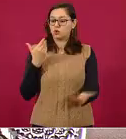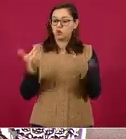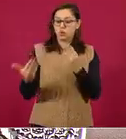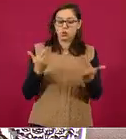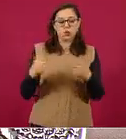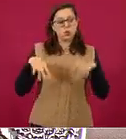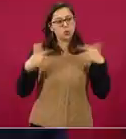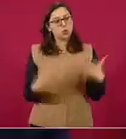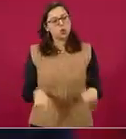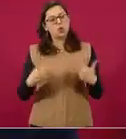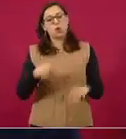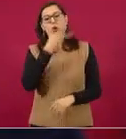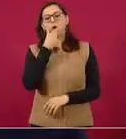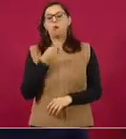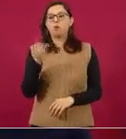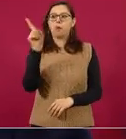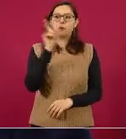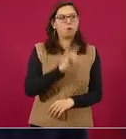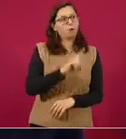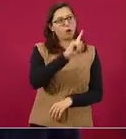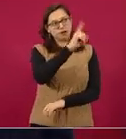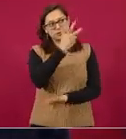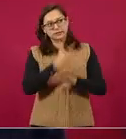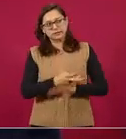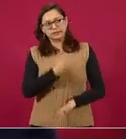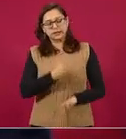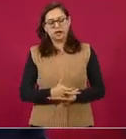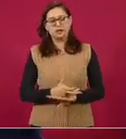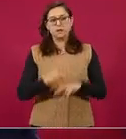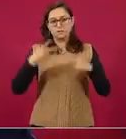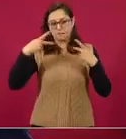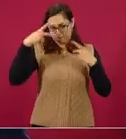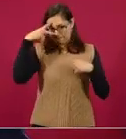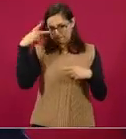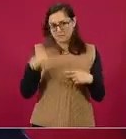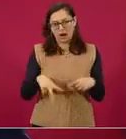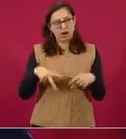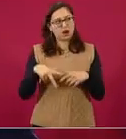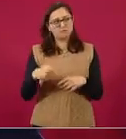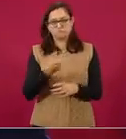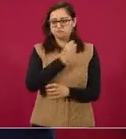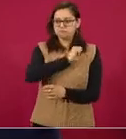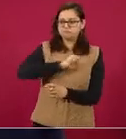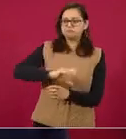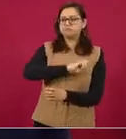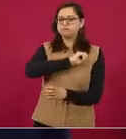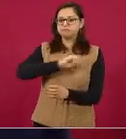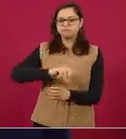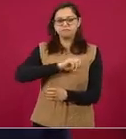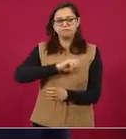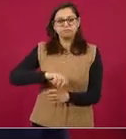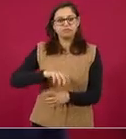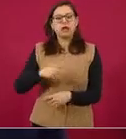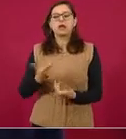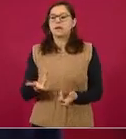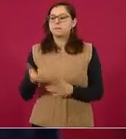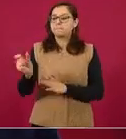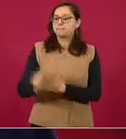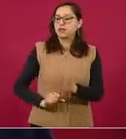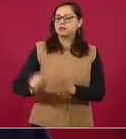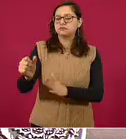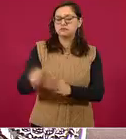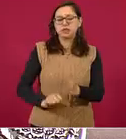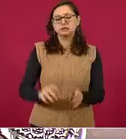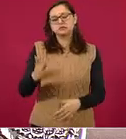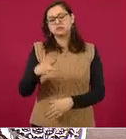y a los héroes que desde los Estados Unidos mandan en promedio 350 dólares al mes.